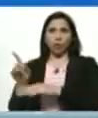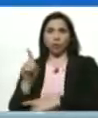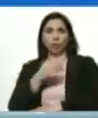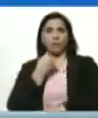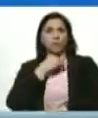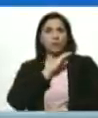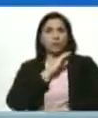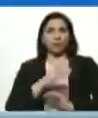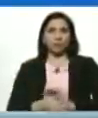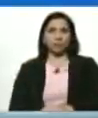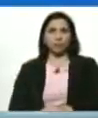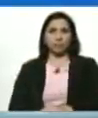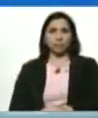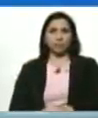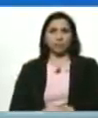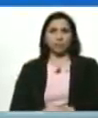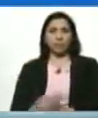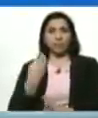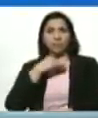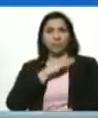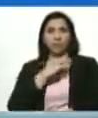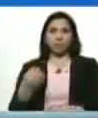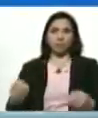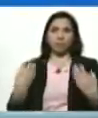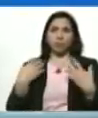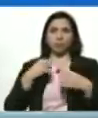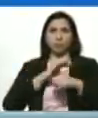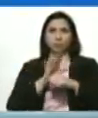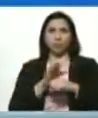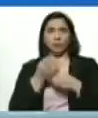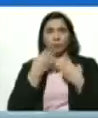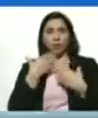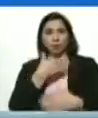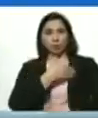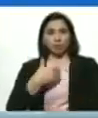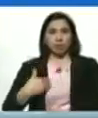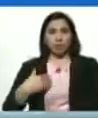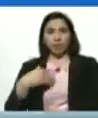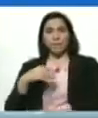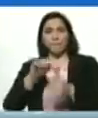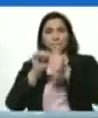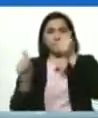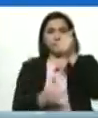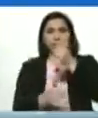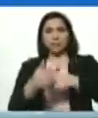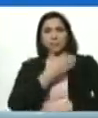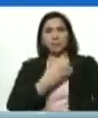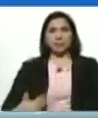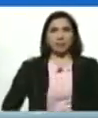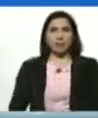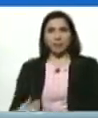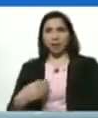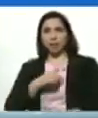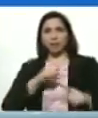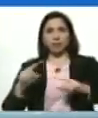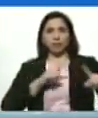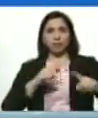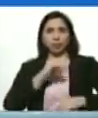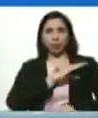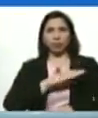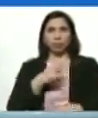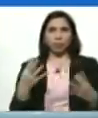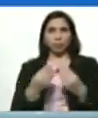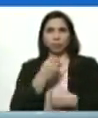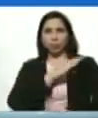de la pandemia del coronavirus bueno yo quisiera que la vicepresidenta que ha dirigido esta comisión junto a la comisión